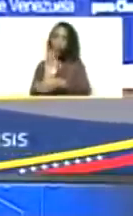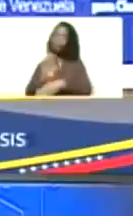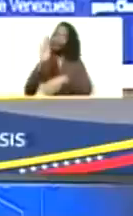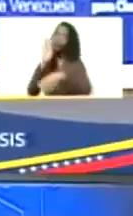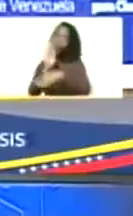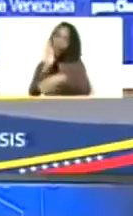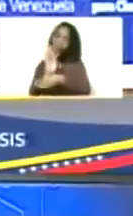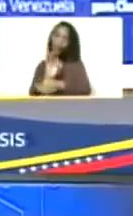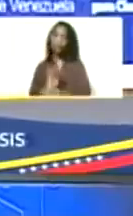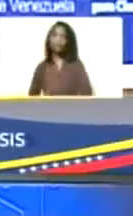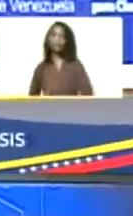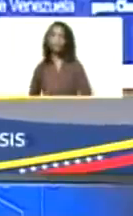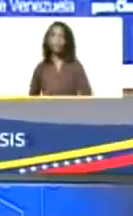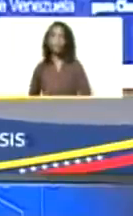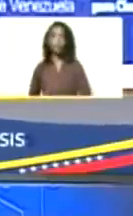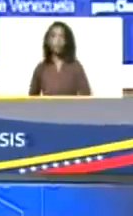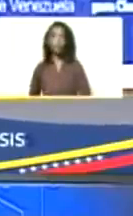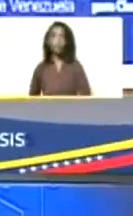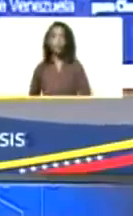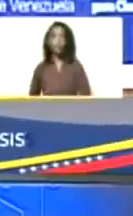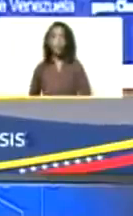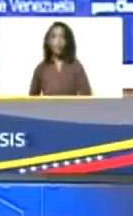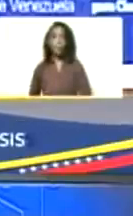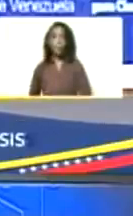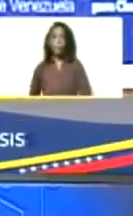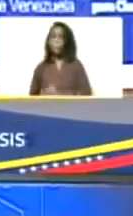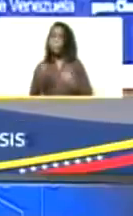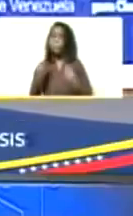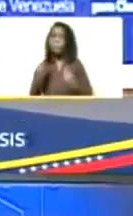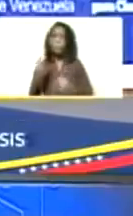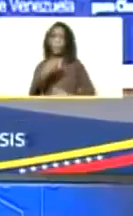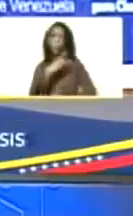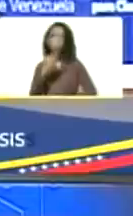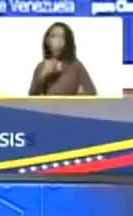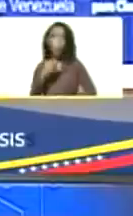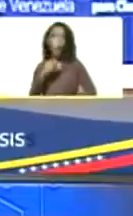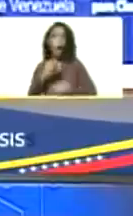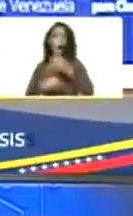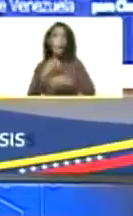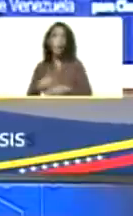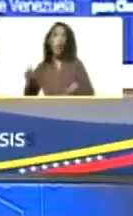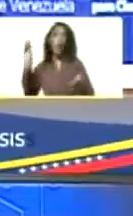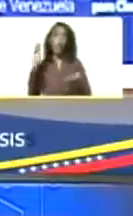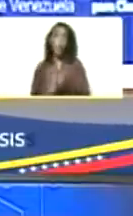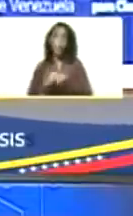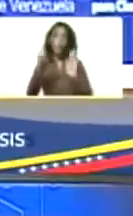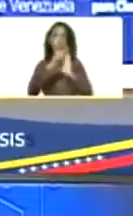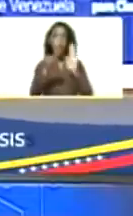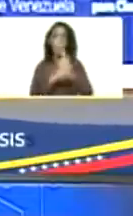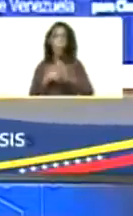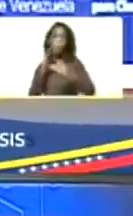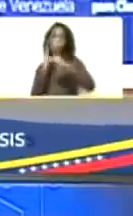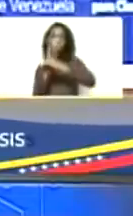cuidémonos, para no tener que llegar más a medidas de restricción.